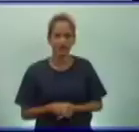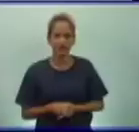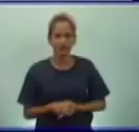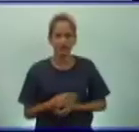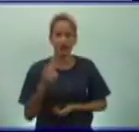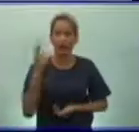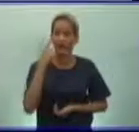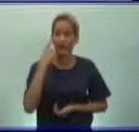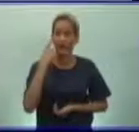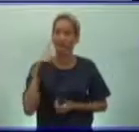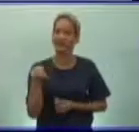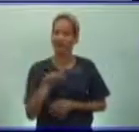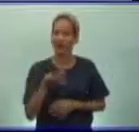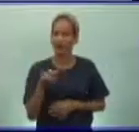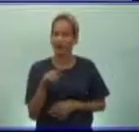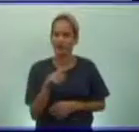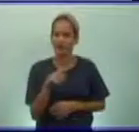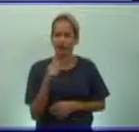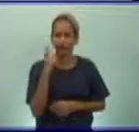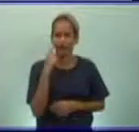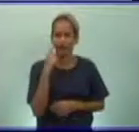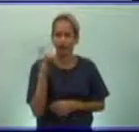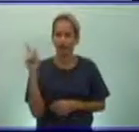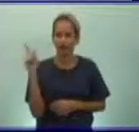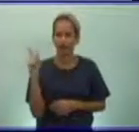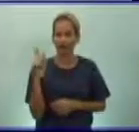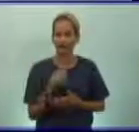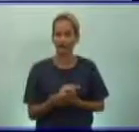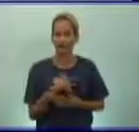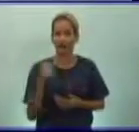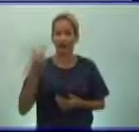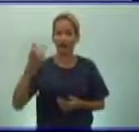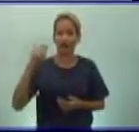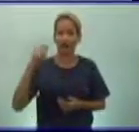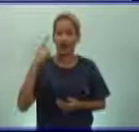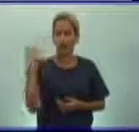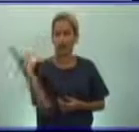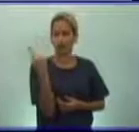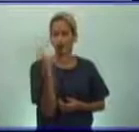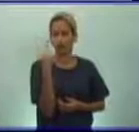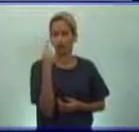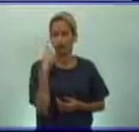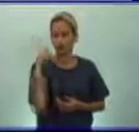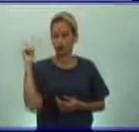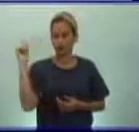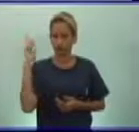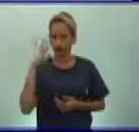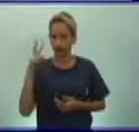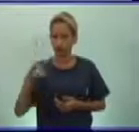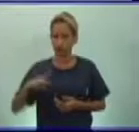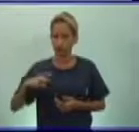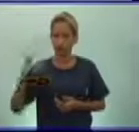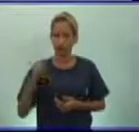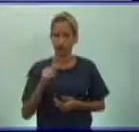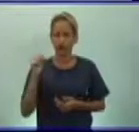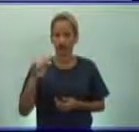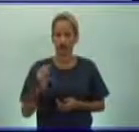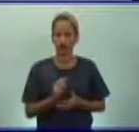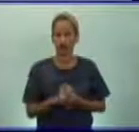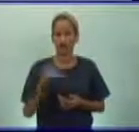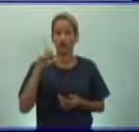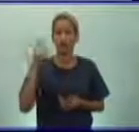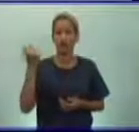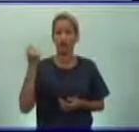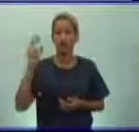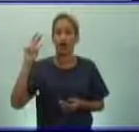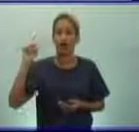Veamos si encontraron las que les diré. Aguda, les dije que había una, aquí. Llanas,